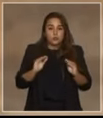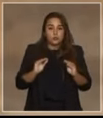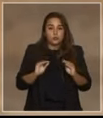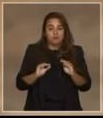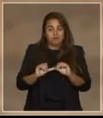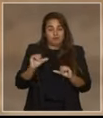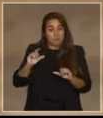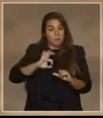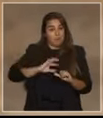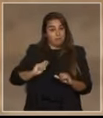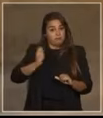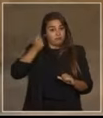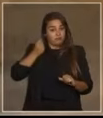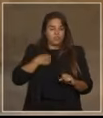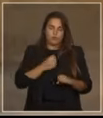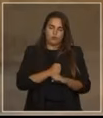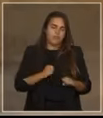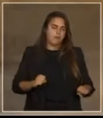sido posible.